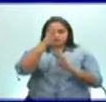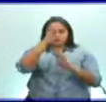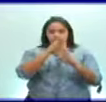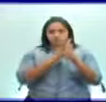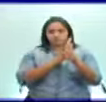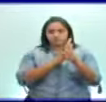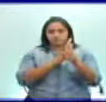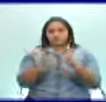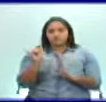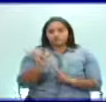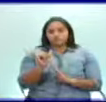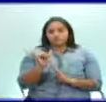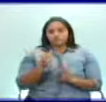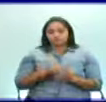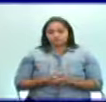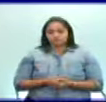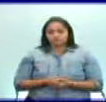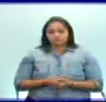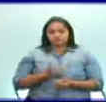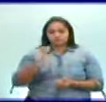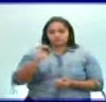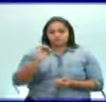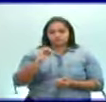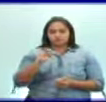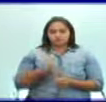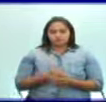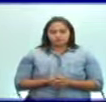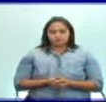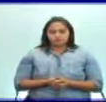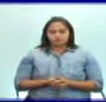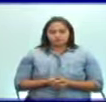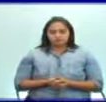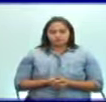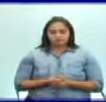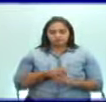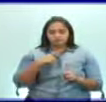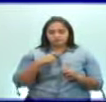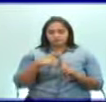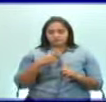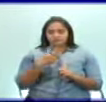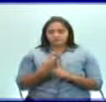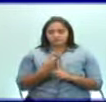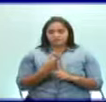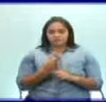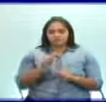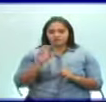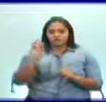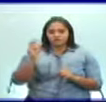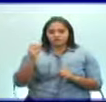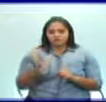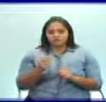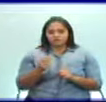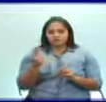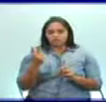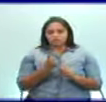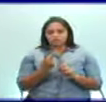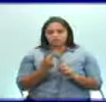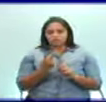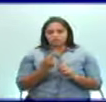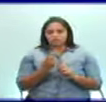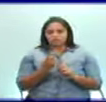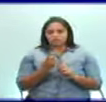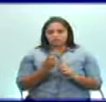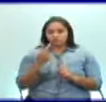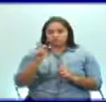0, 0 menos 1, 2 a la menos 1, más 2, obtenemos un valor. Un segundo punto sería 1,3, otro